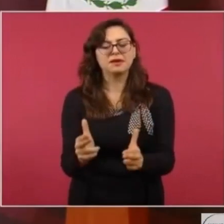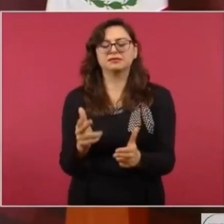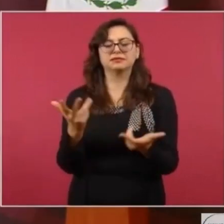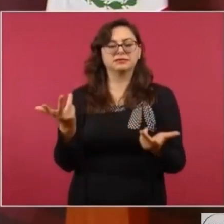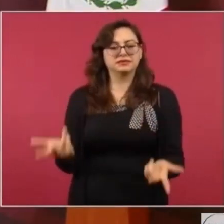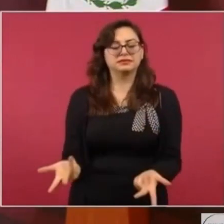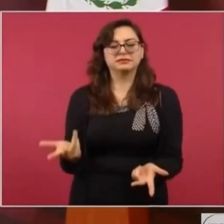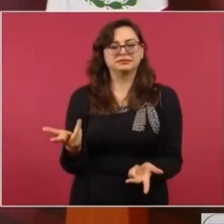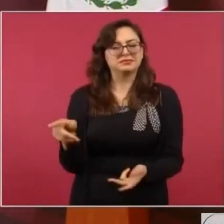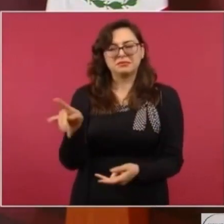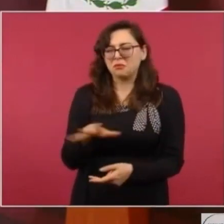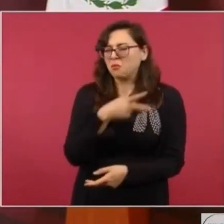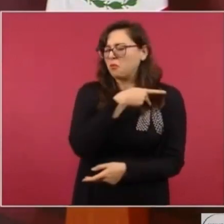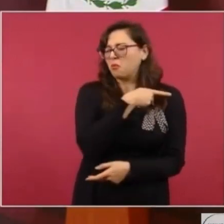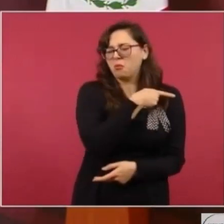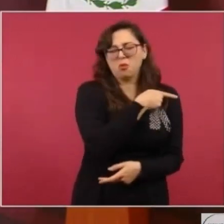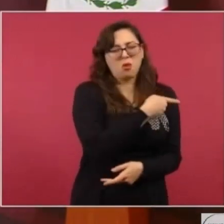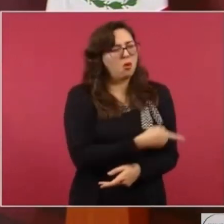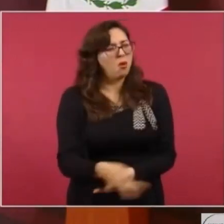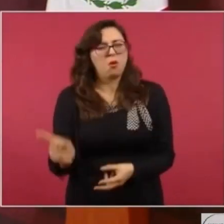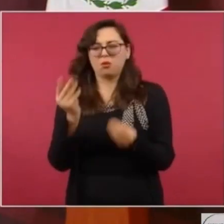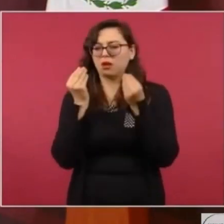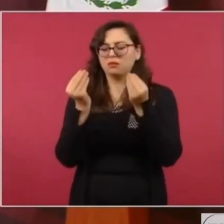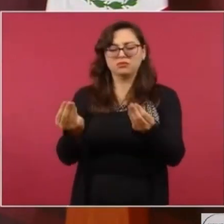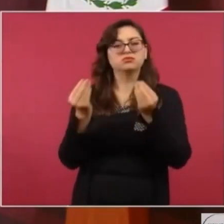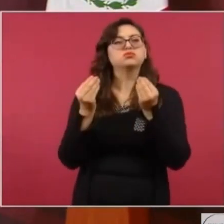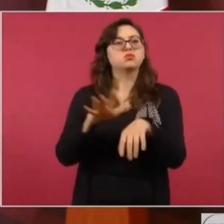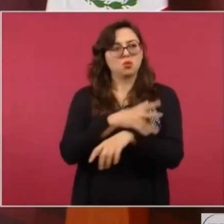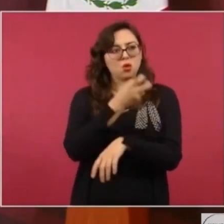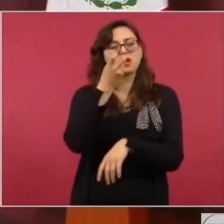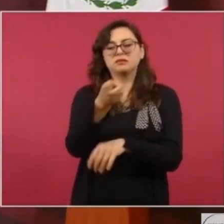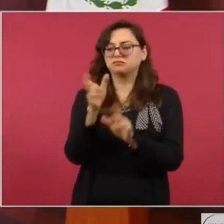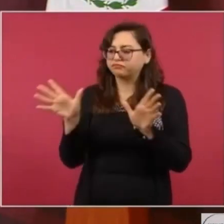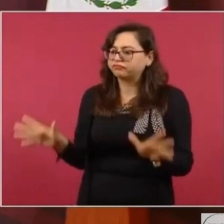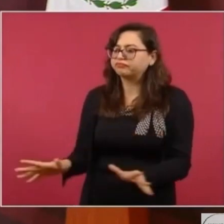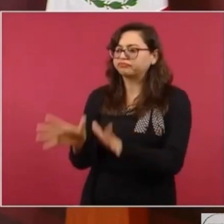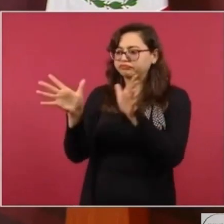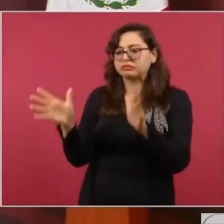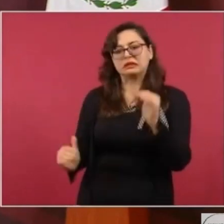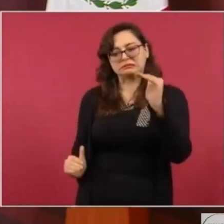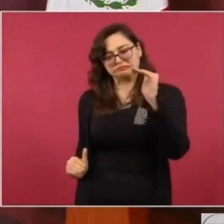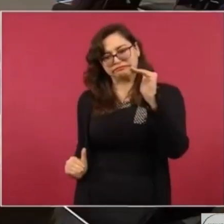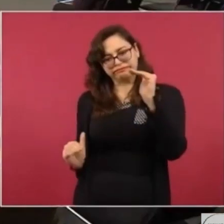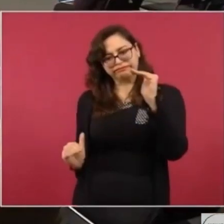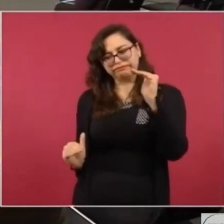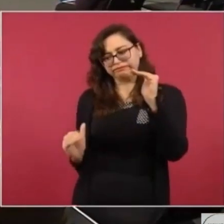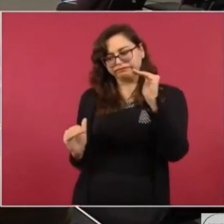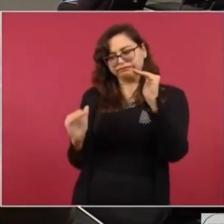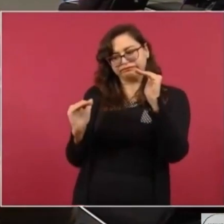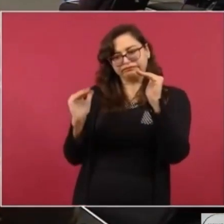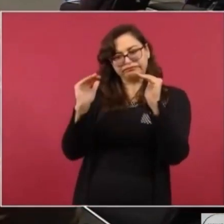Se los puedo probar con los programas de bienestar, porque son los más pobres, son los más necesitados.